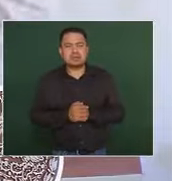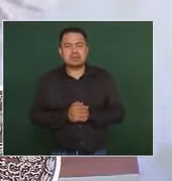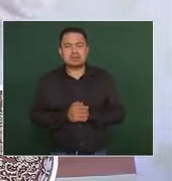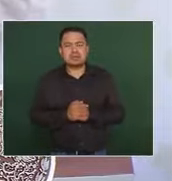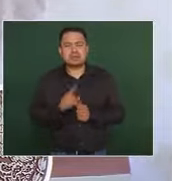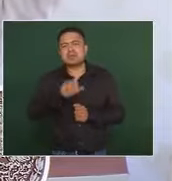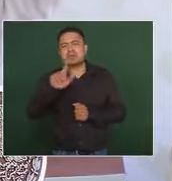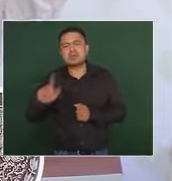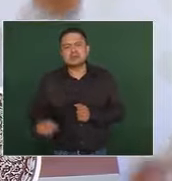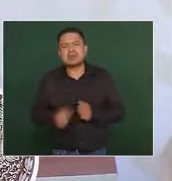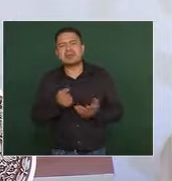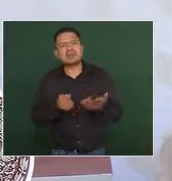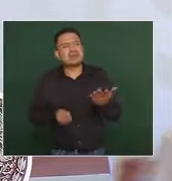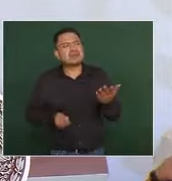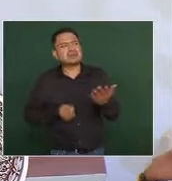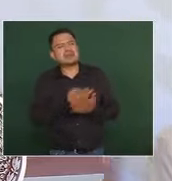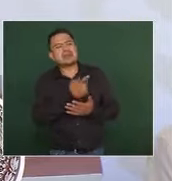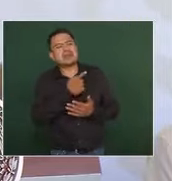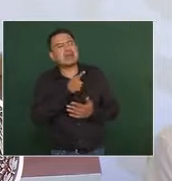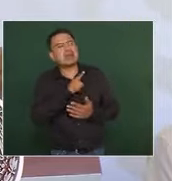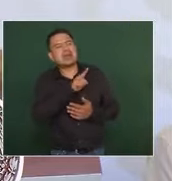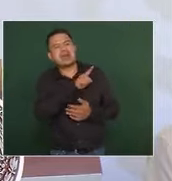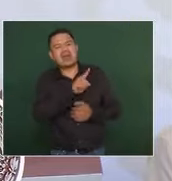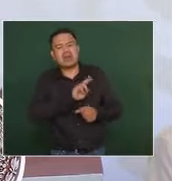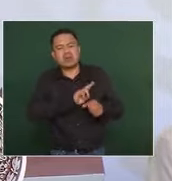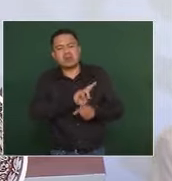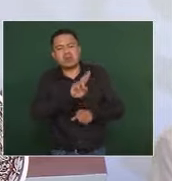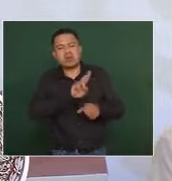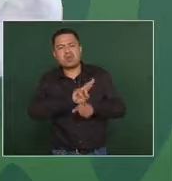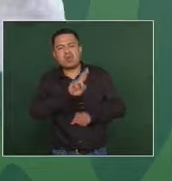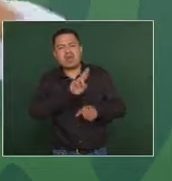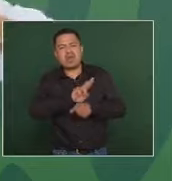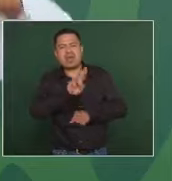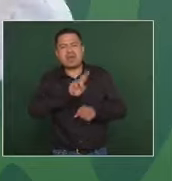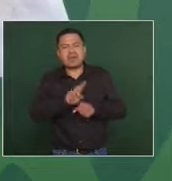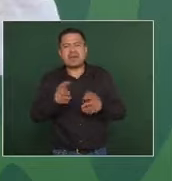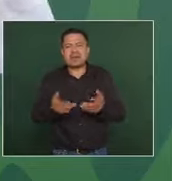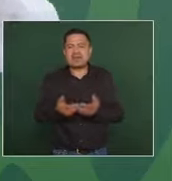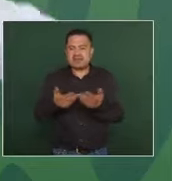ir allá a Uruapan, a la Tierra